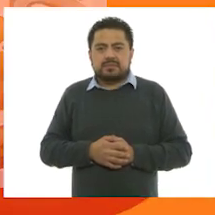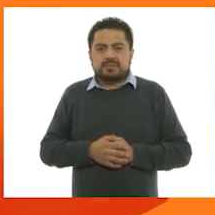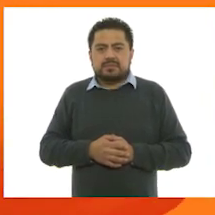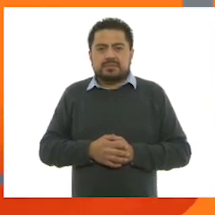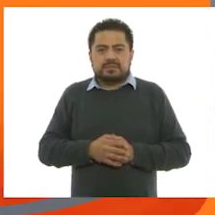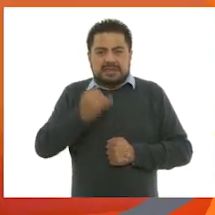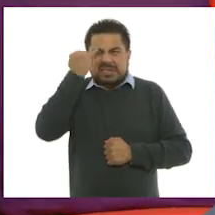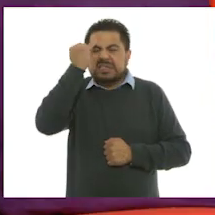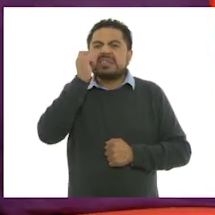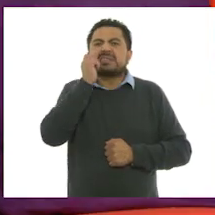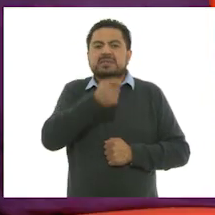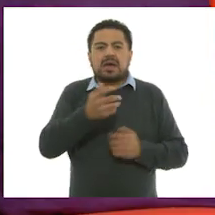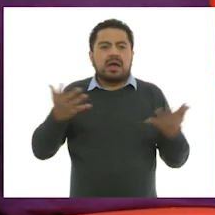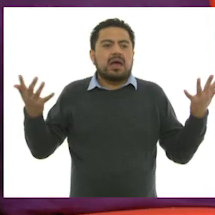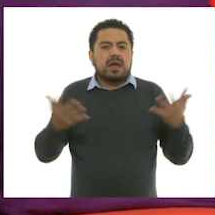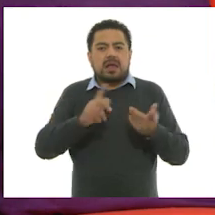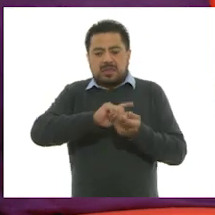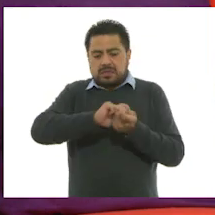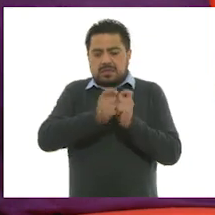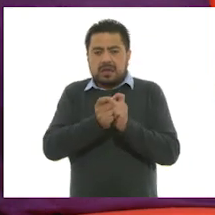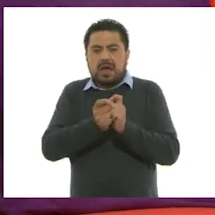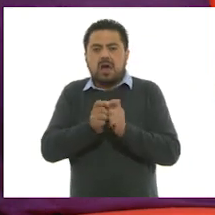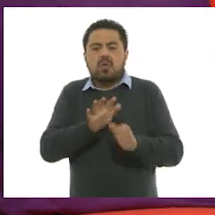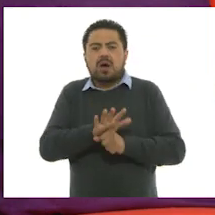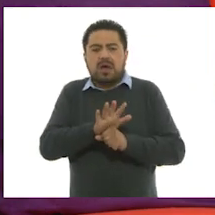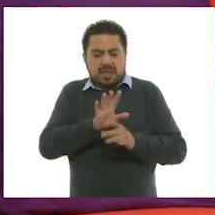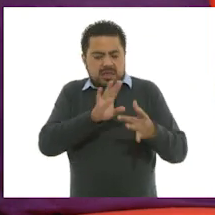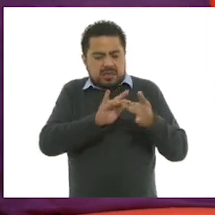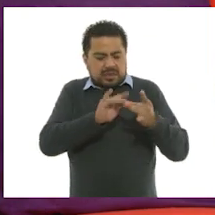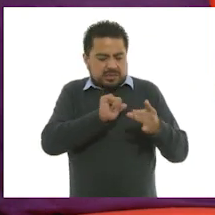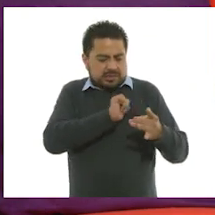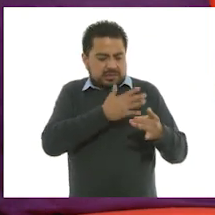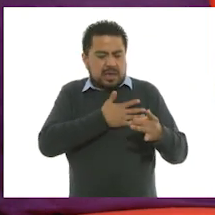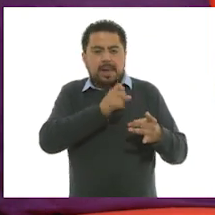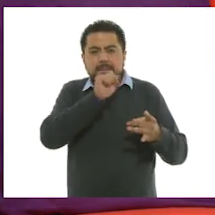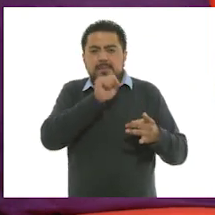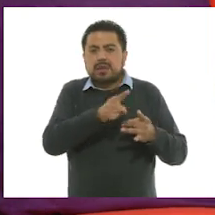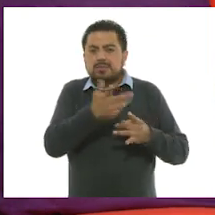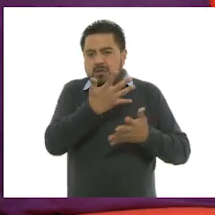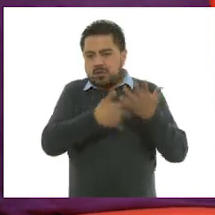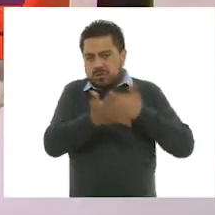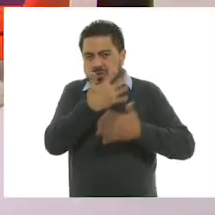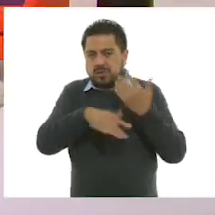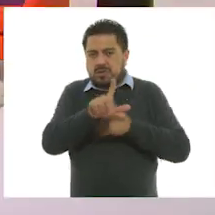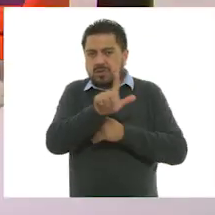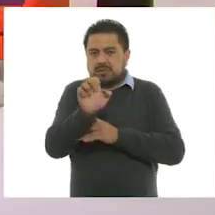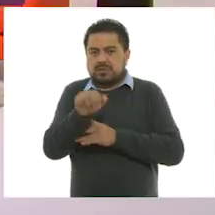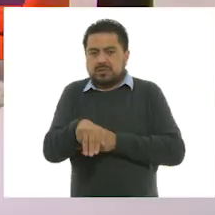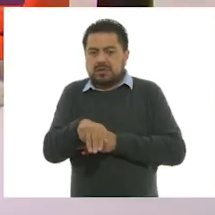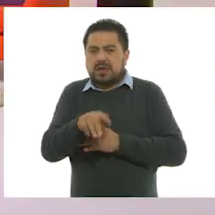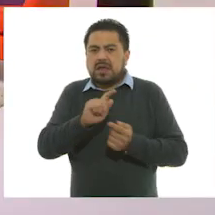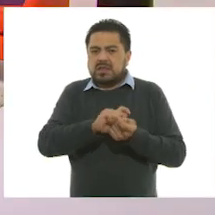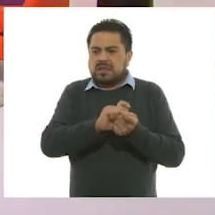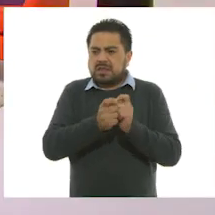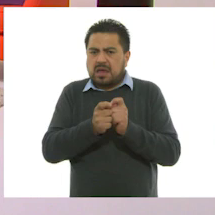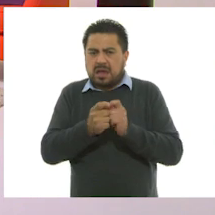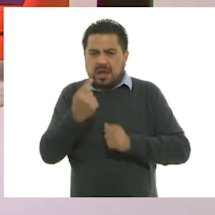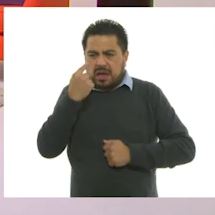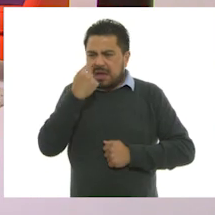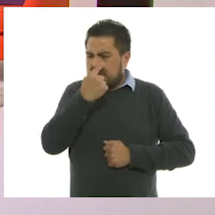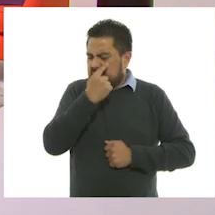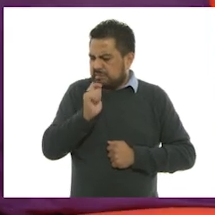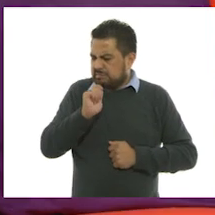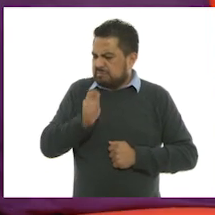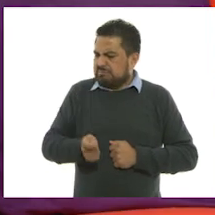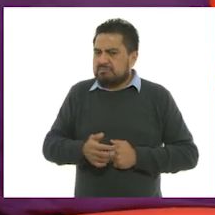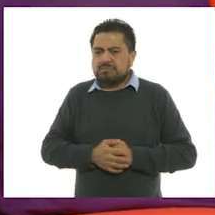La idea es hacer una traducción a vista de lo que dice en español, pero a través de la lengua de señas. ¿Traducción a vista? ¿A qué te